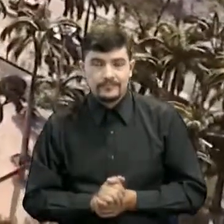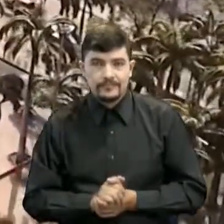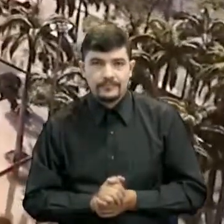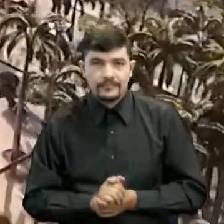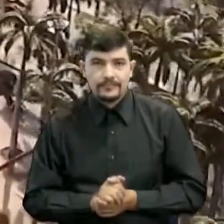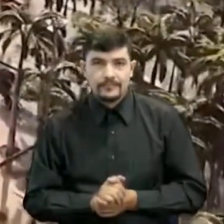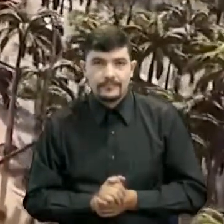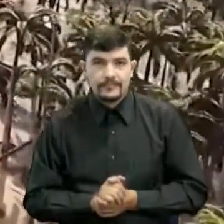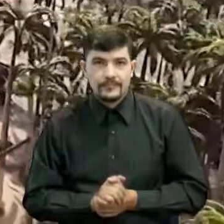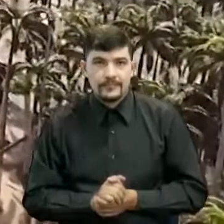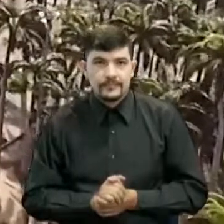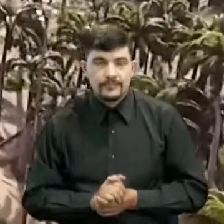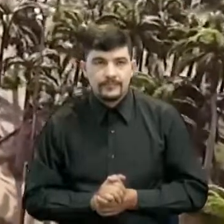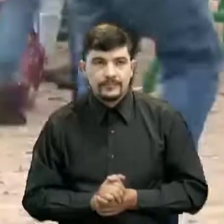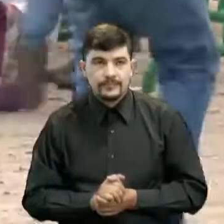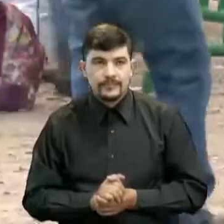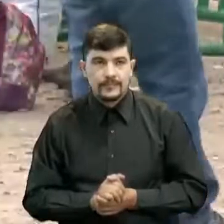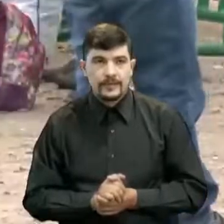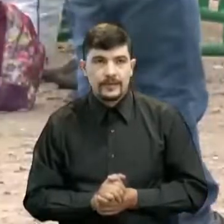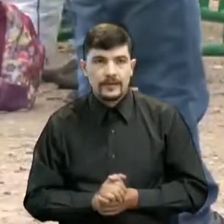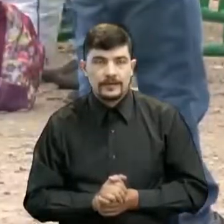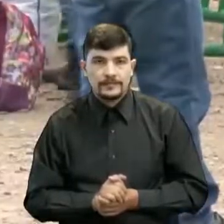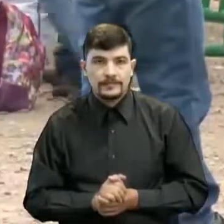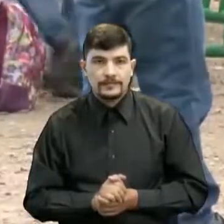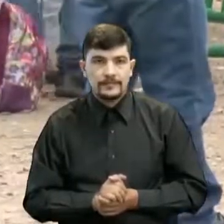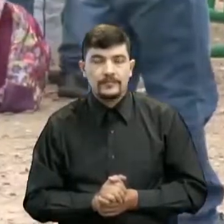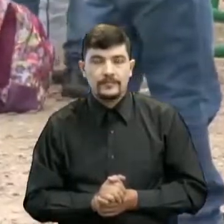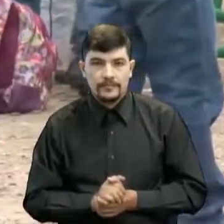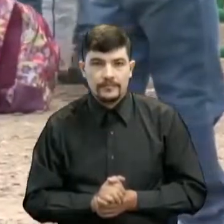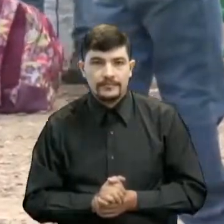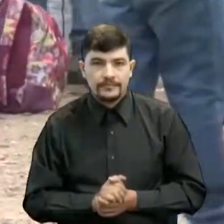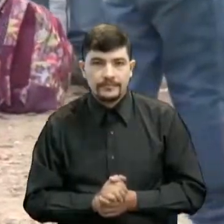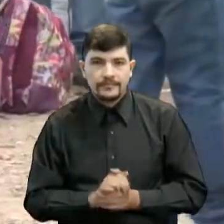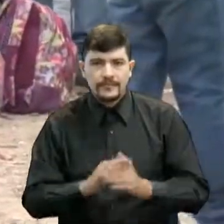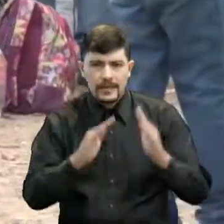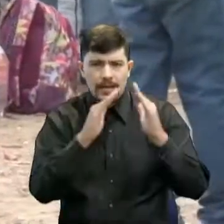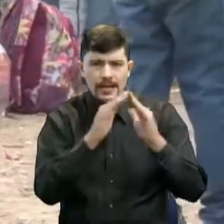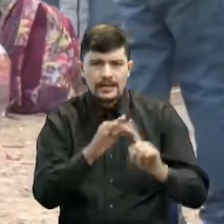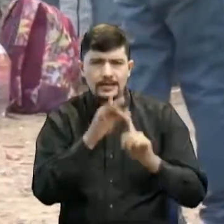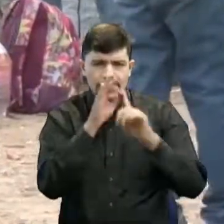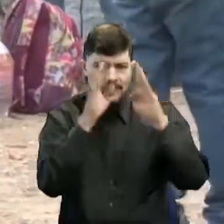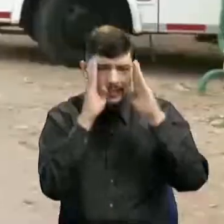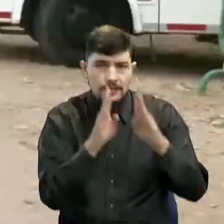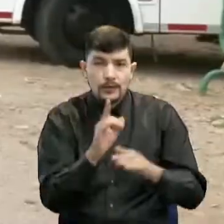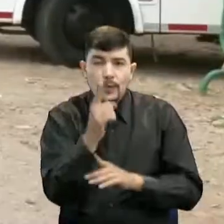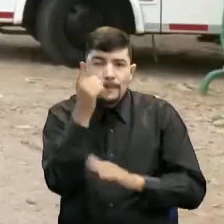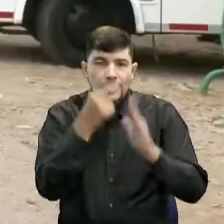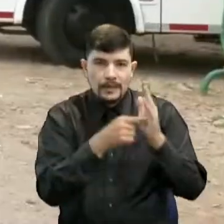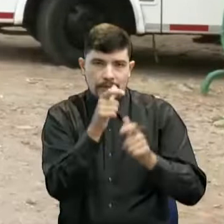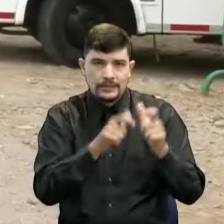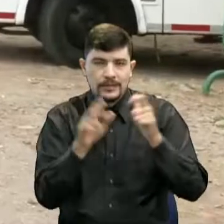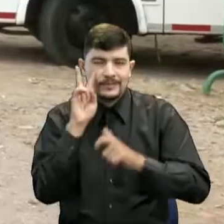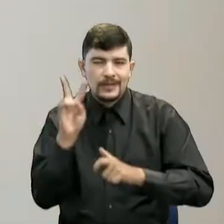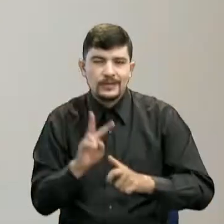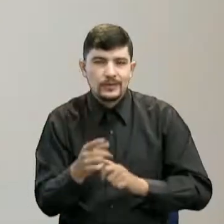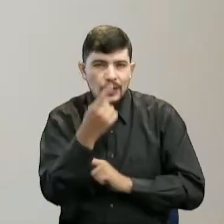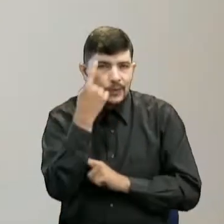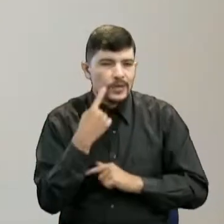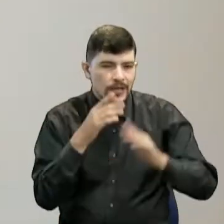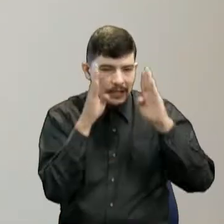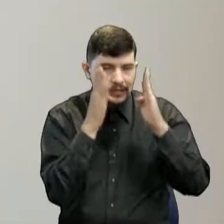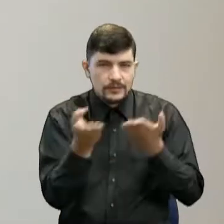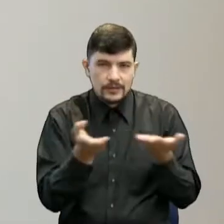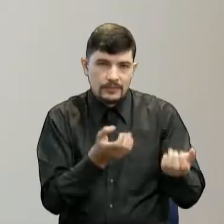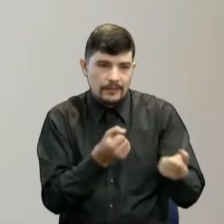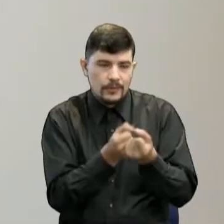llamada casa venezuela está ubicada en la parada asiste a mil migrantes diarios pero se preparan para recibir a los connacionales que llegarán a la frontera